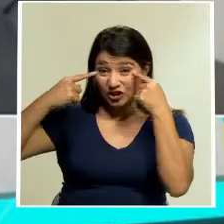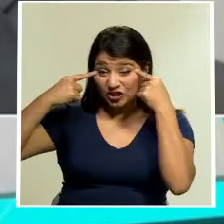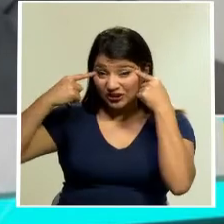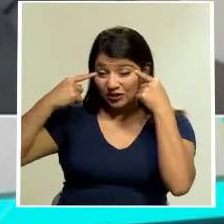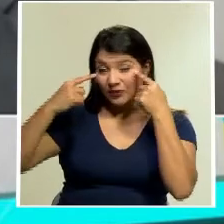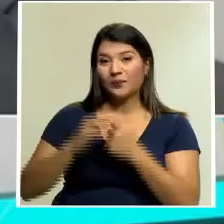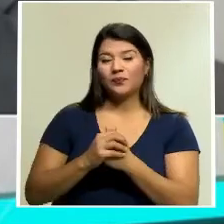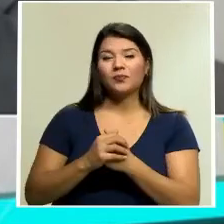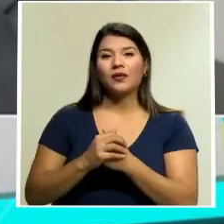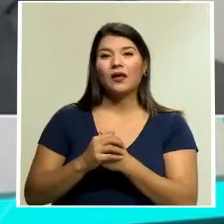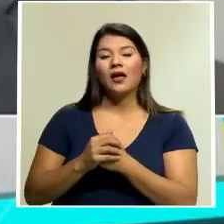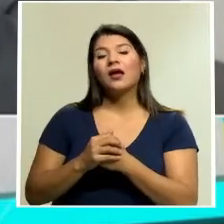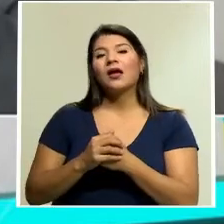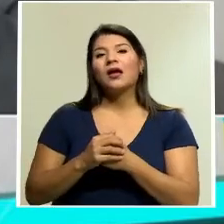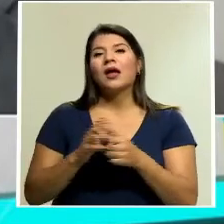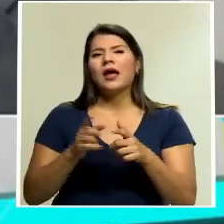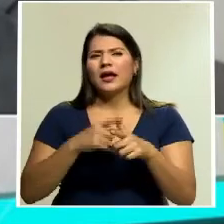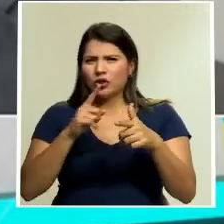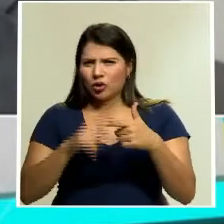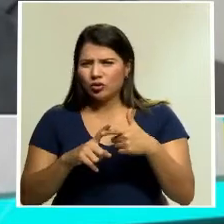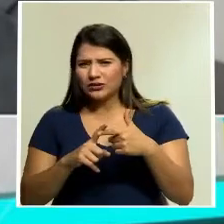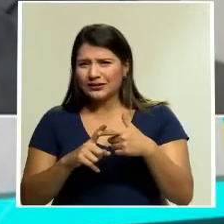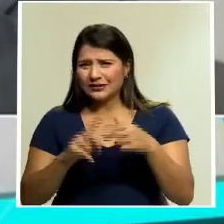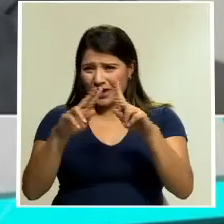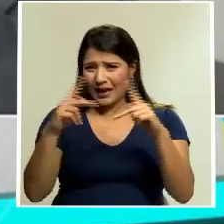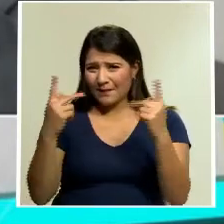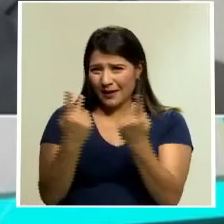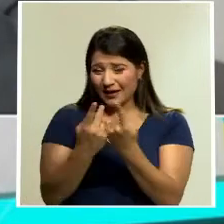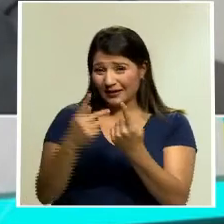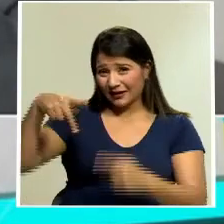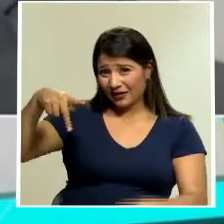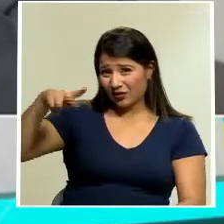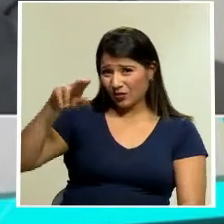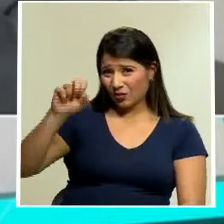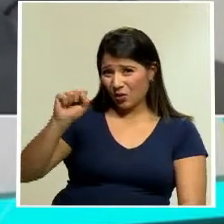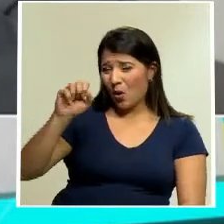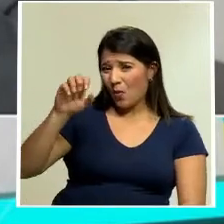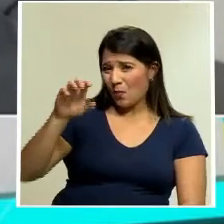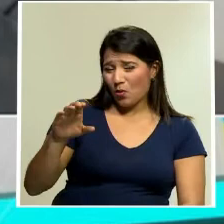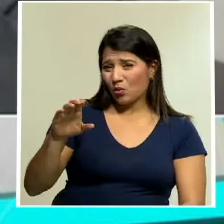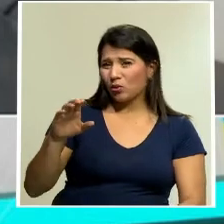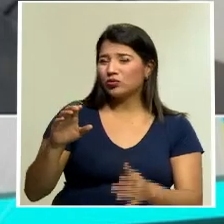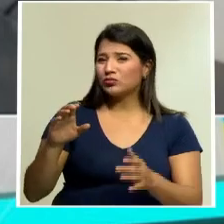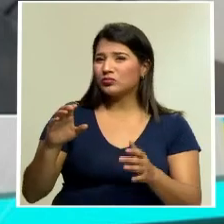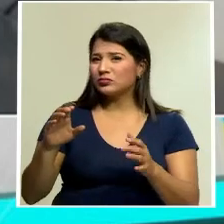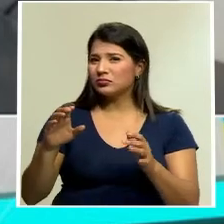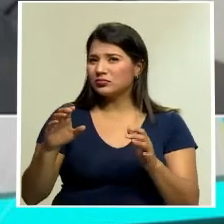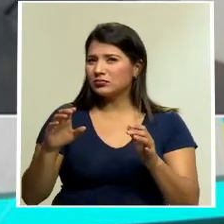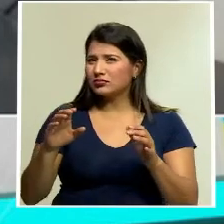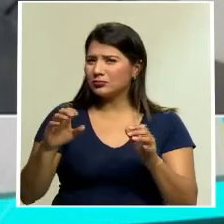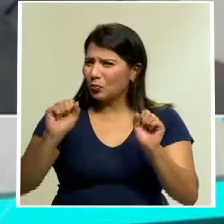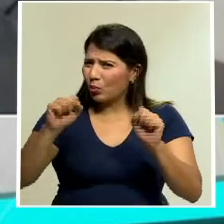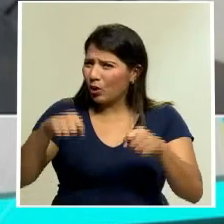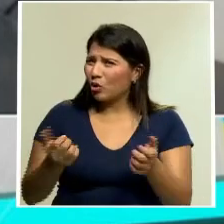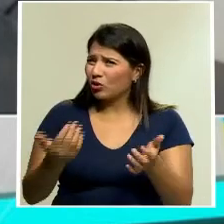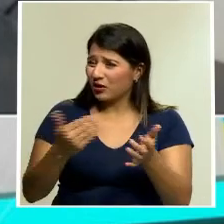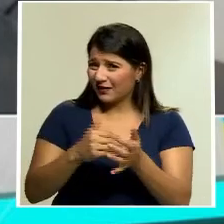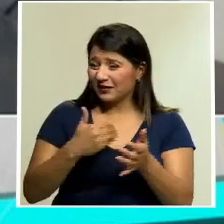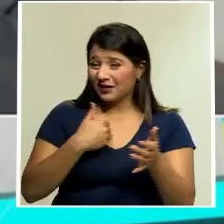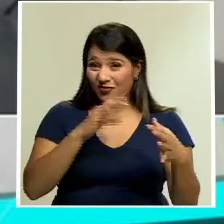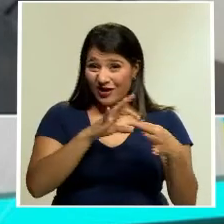es el partido Unidad Social Cristiana a ser otra vez protagonista por escándalos de corrupción?